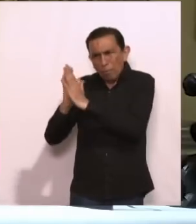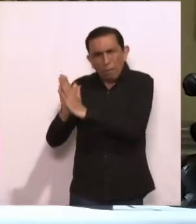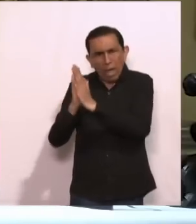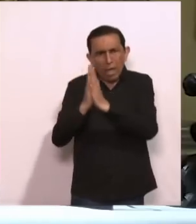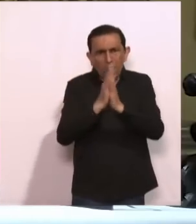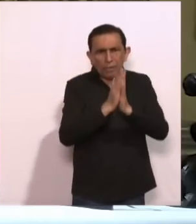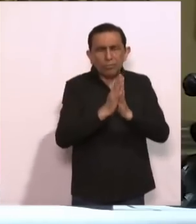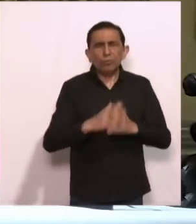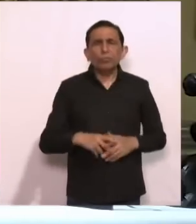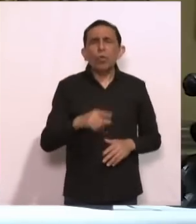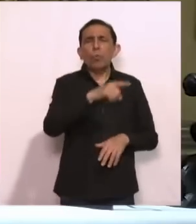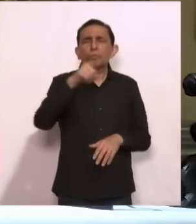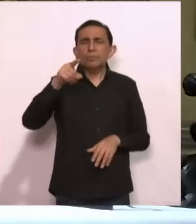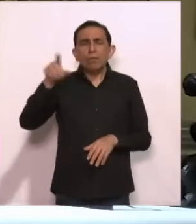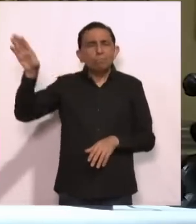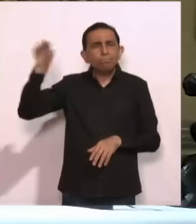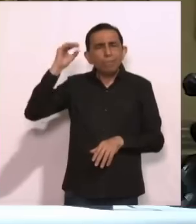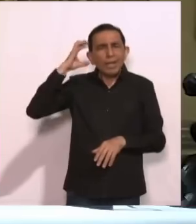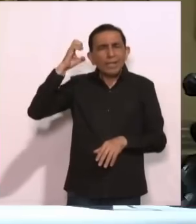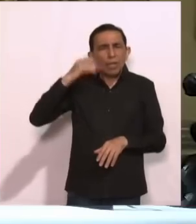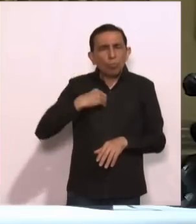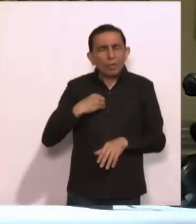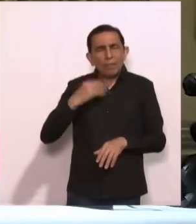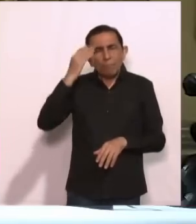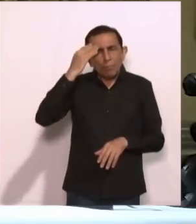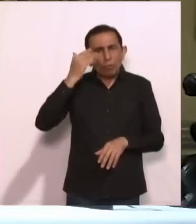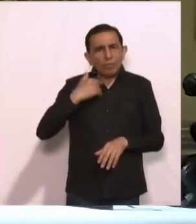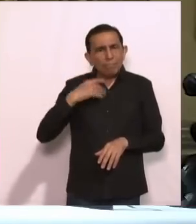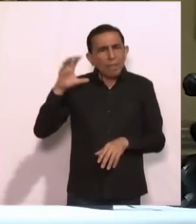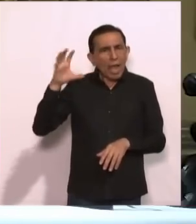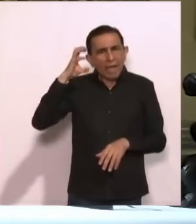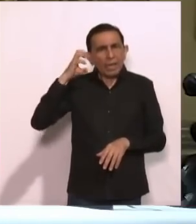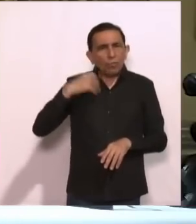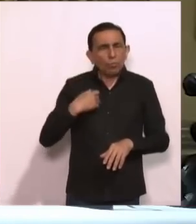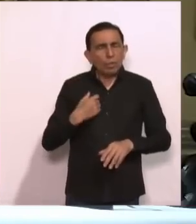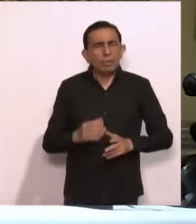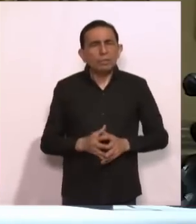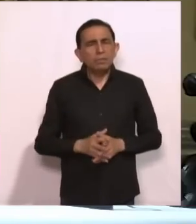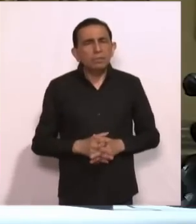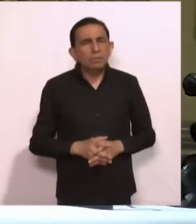pecados. Hagan esto en conmemoración mía.